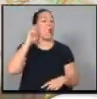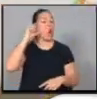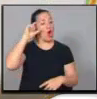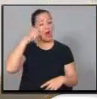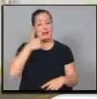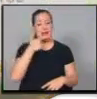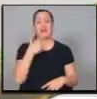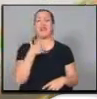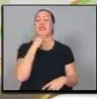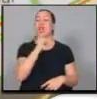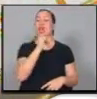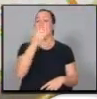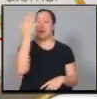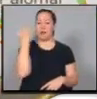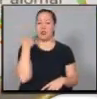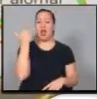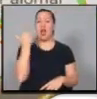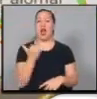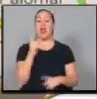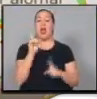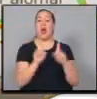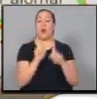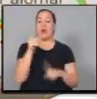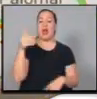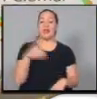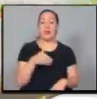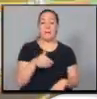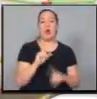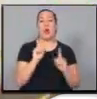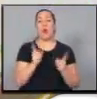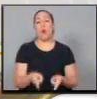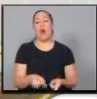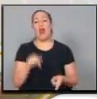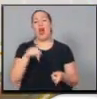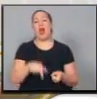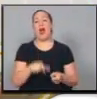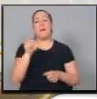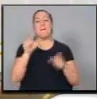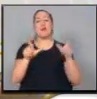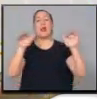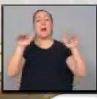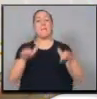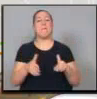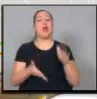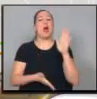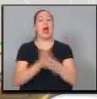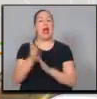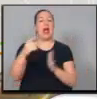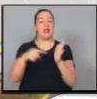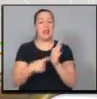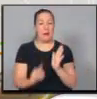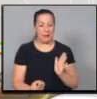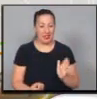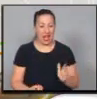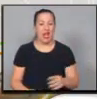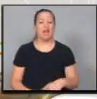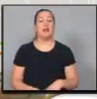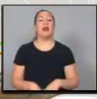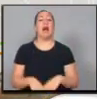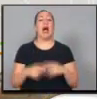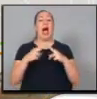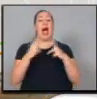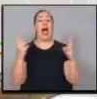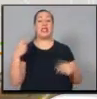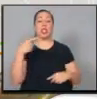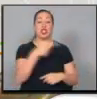ayer, siguen esas obras, hay algunas demoras, de todas maneras, hay menos gente llegando al centro de la ciudad de Buenos Aires. Para llegar desde el acceso oeste, bueno, a la altura